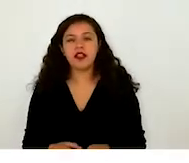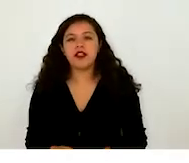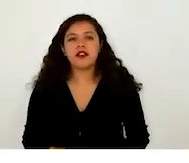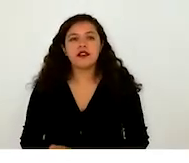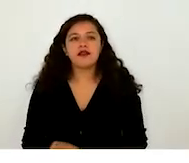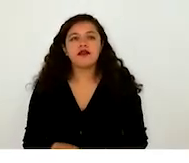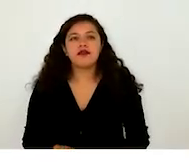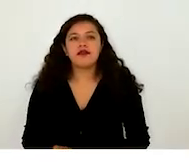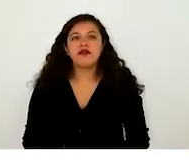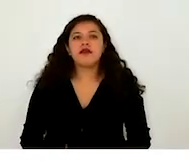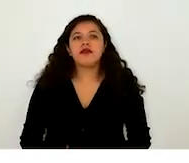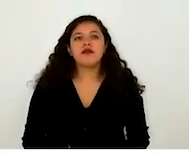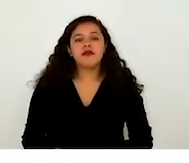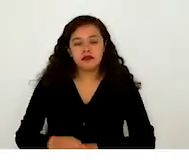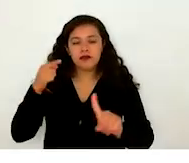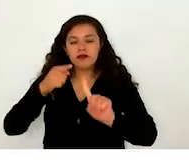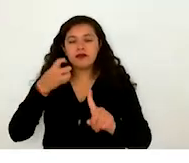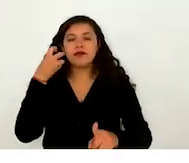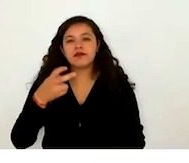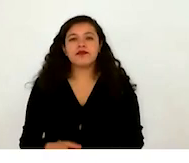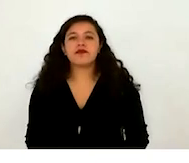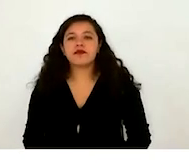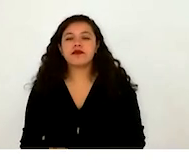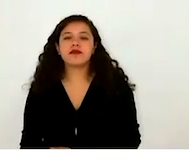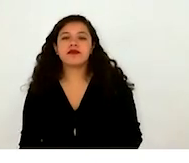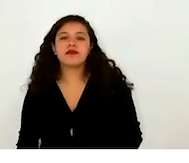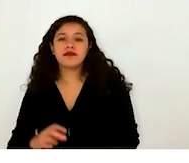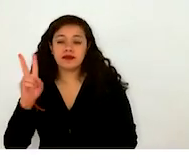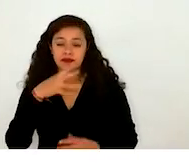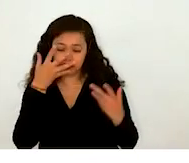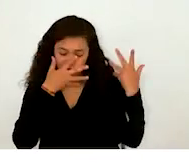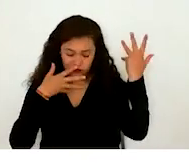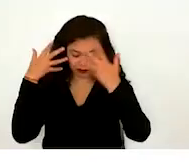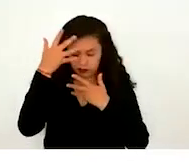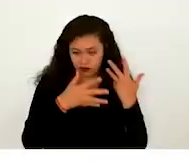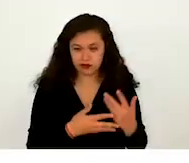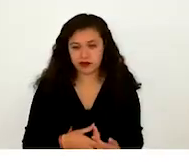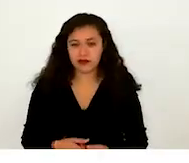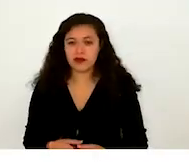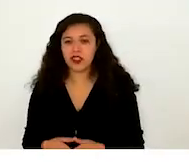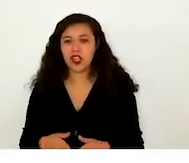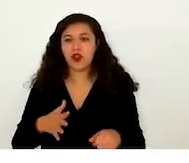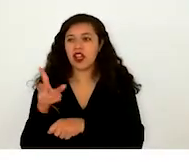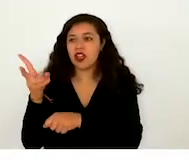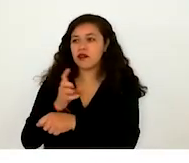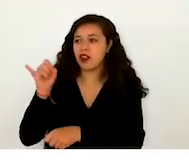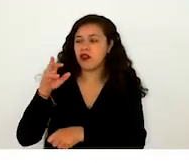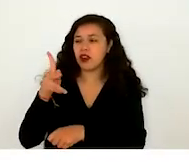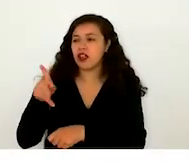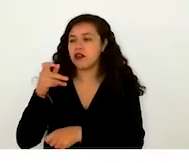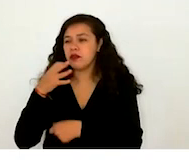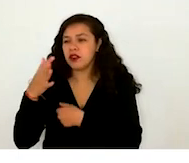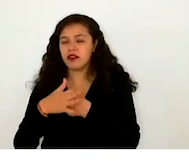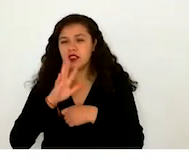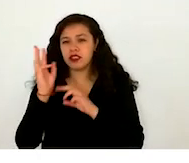es la intención si es muy confuso y dice guadalupe 4 tiene tiene una invitación pero que le confirmará por ver uat